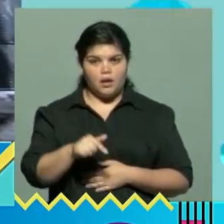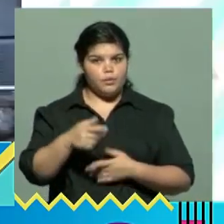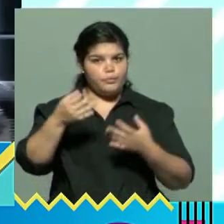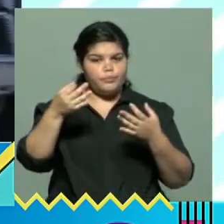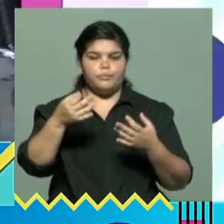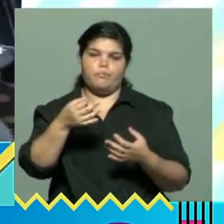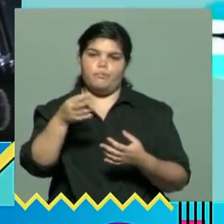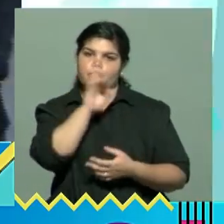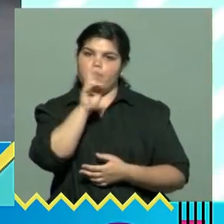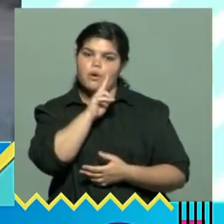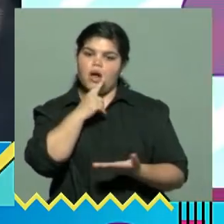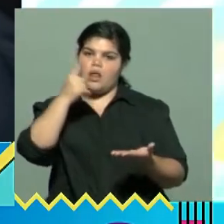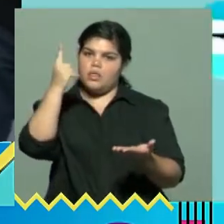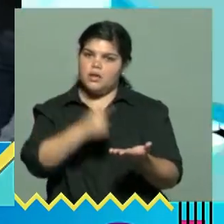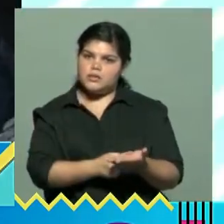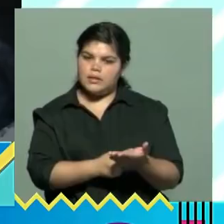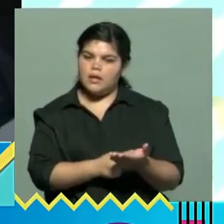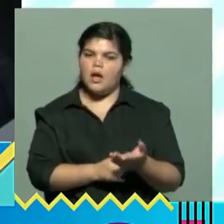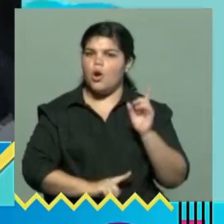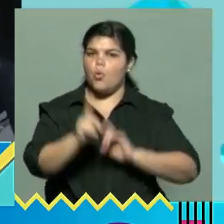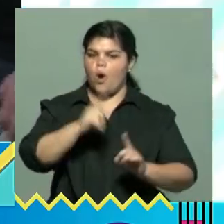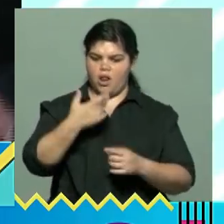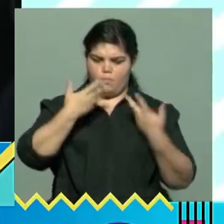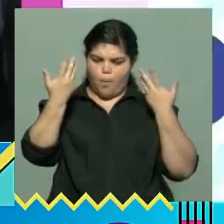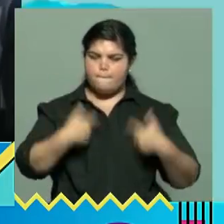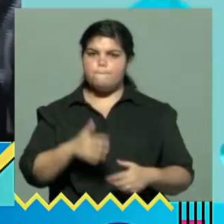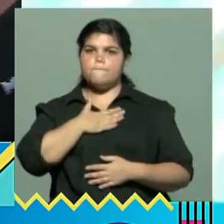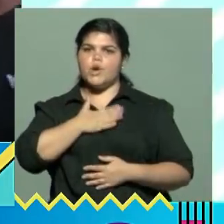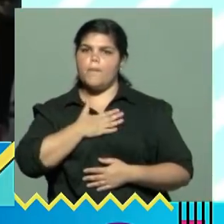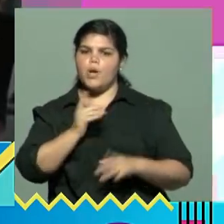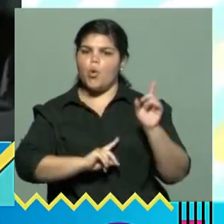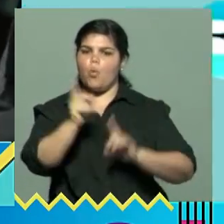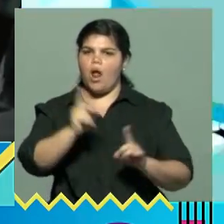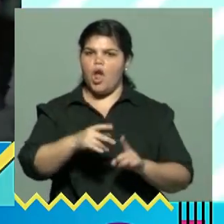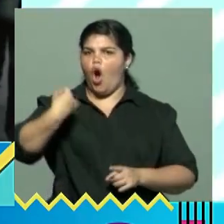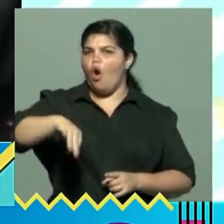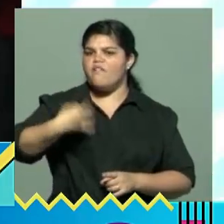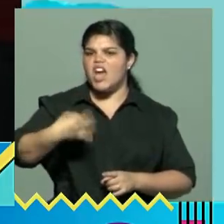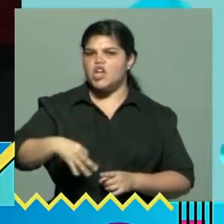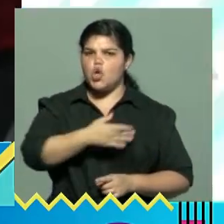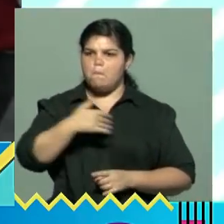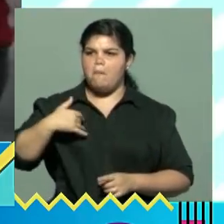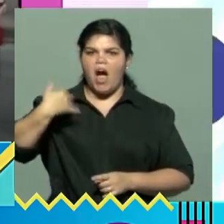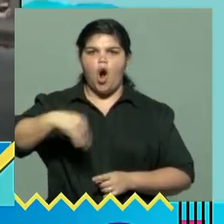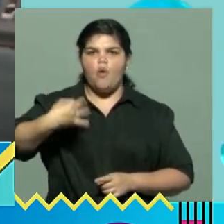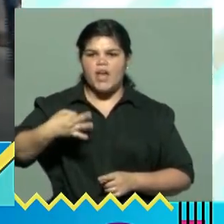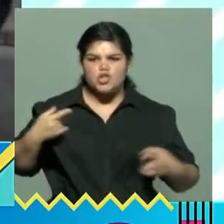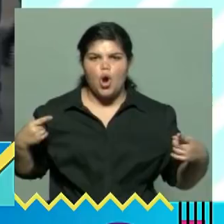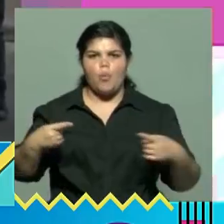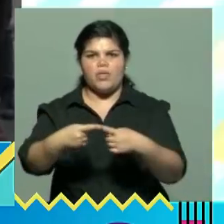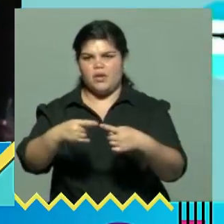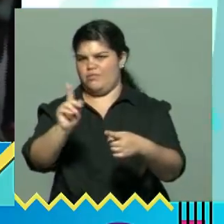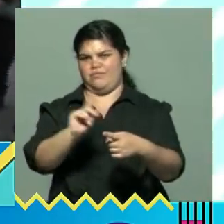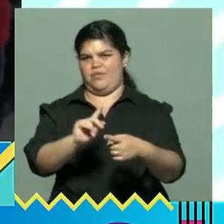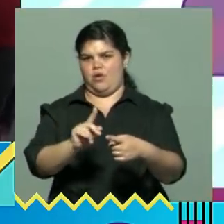decide qué quiere para su cuerpo y que no está obligada, que la maternidad, digamos, no es el fin, no es la concreción del hecho de